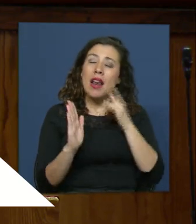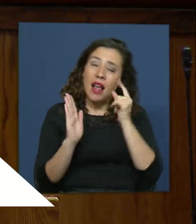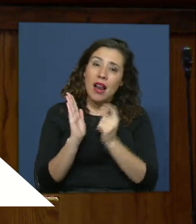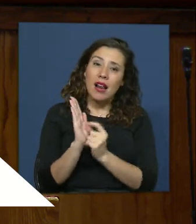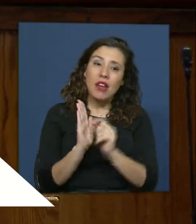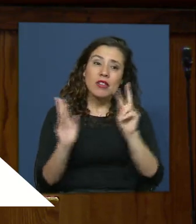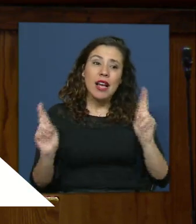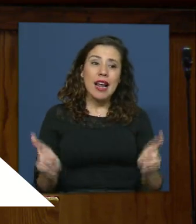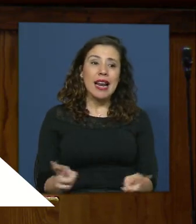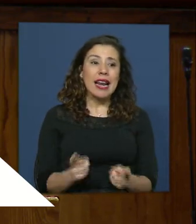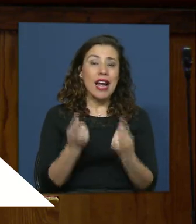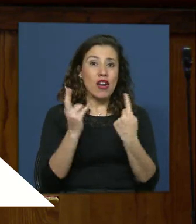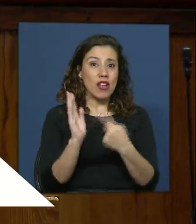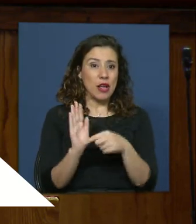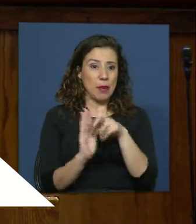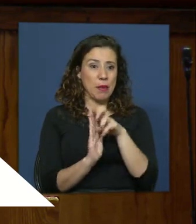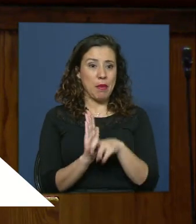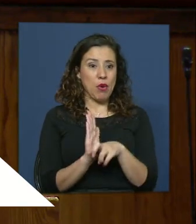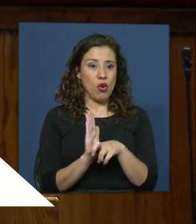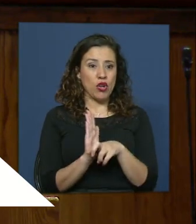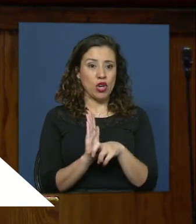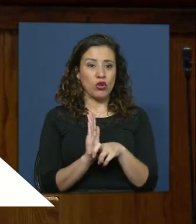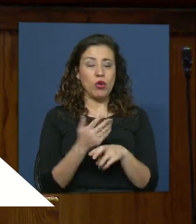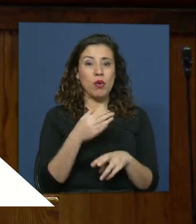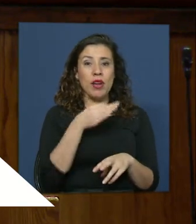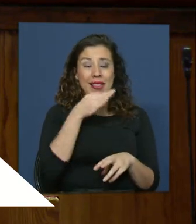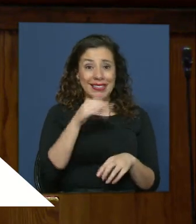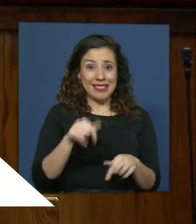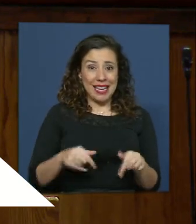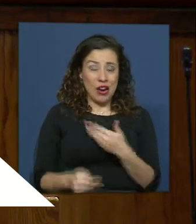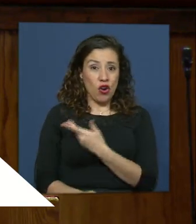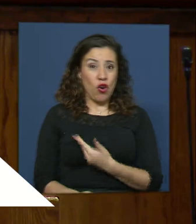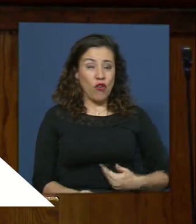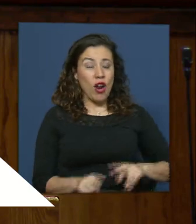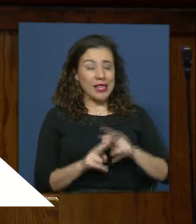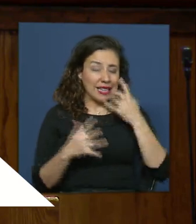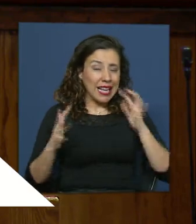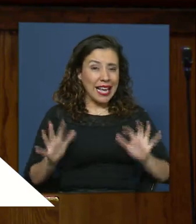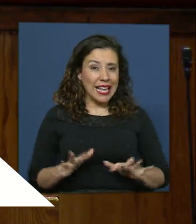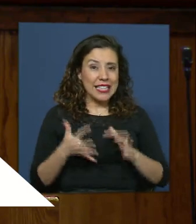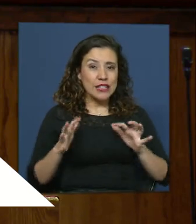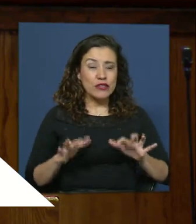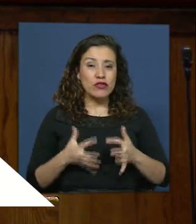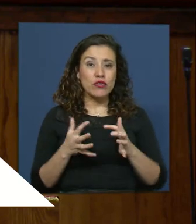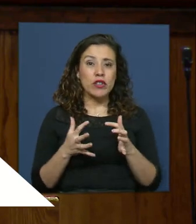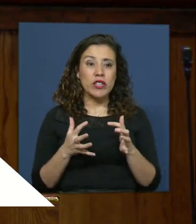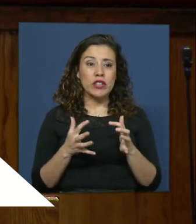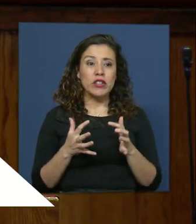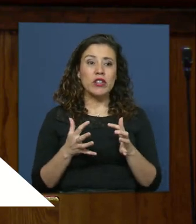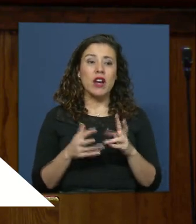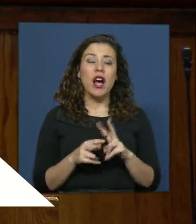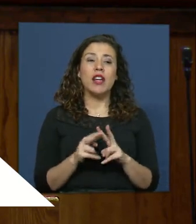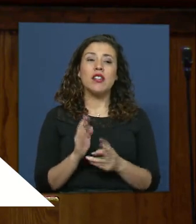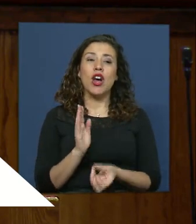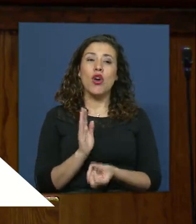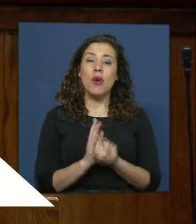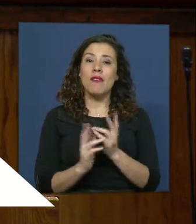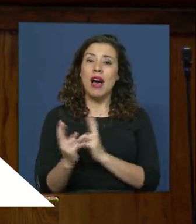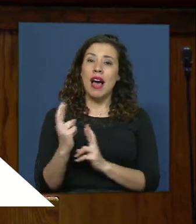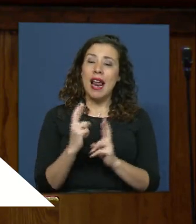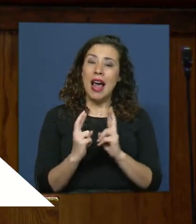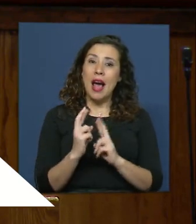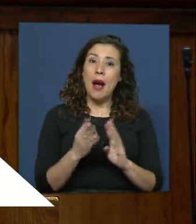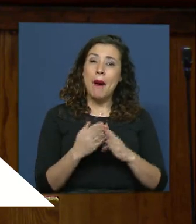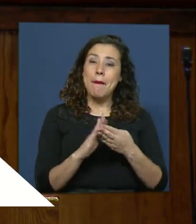reconocer y rescatar estos proyectos, ya que tal como el actual gobierno está haciendo un esfuerzo por establecer una nueva relación con